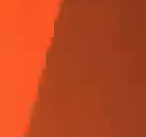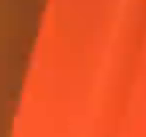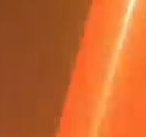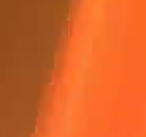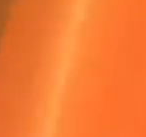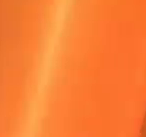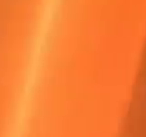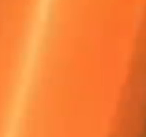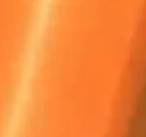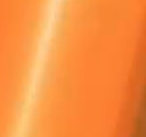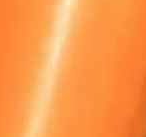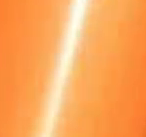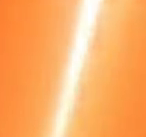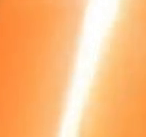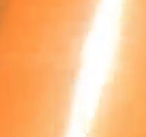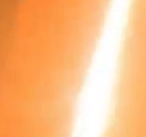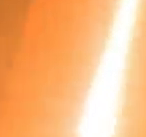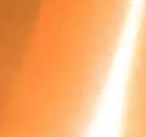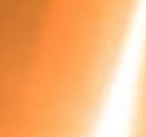Día.